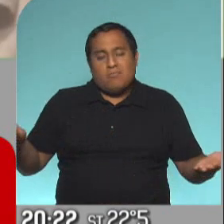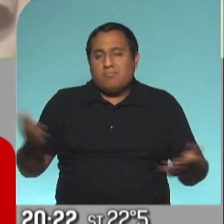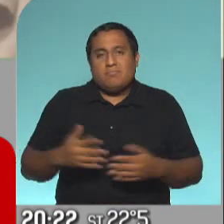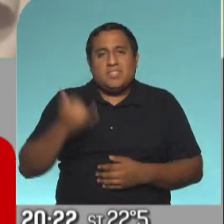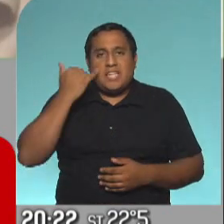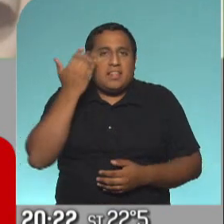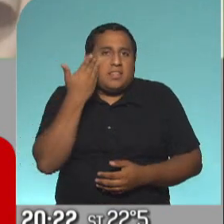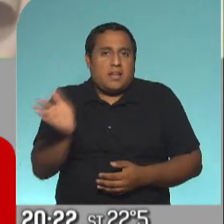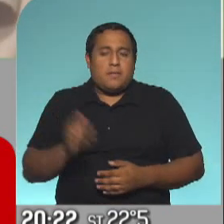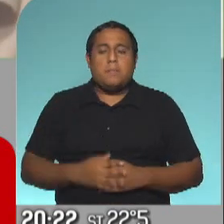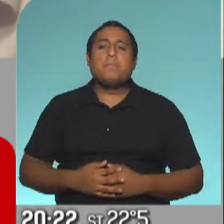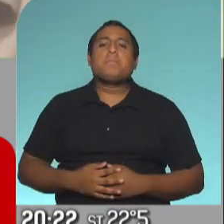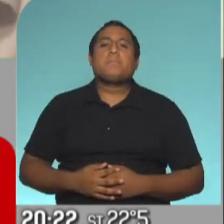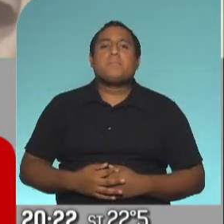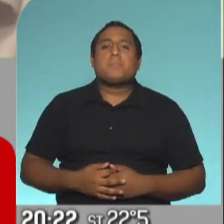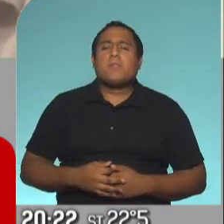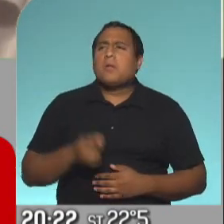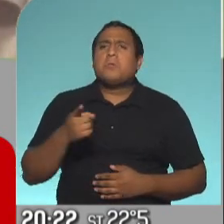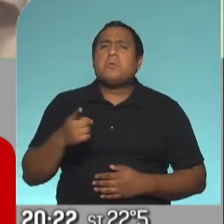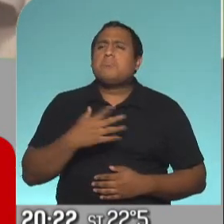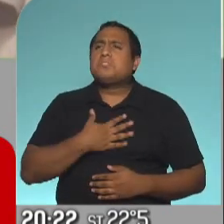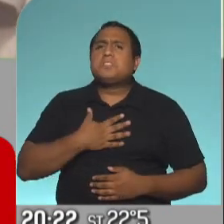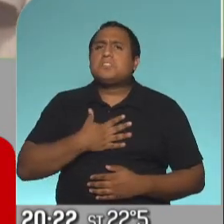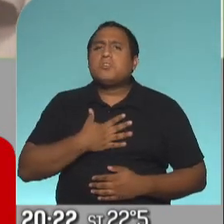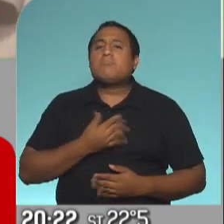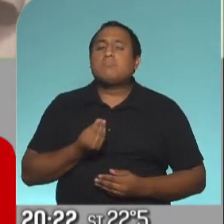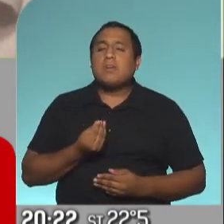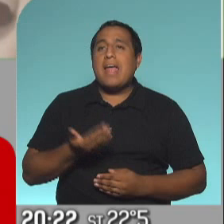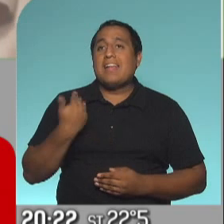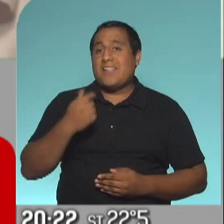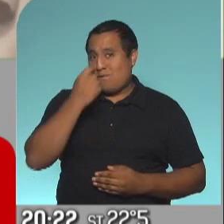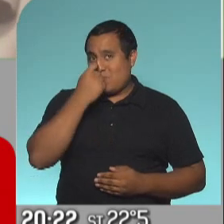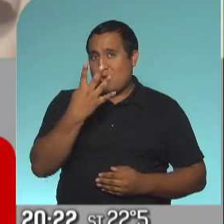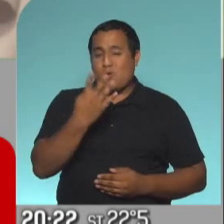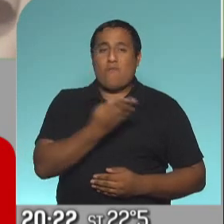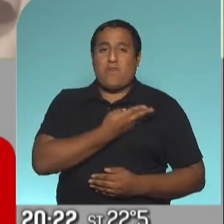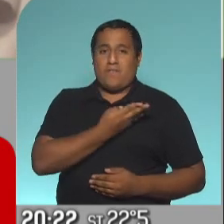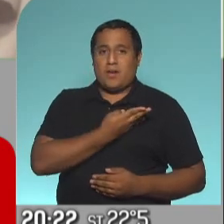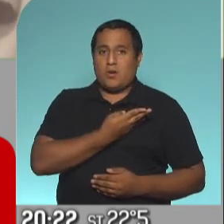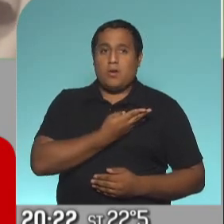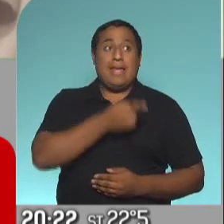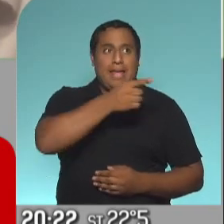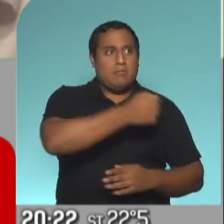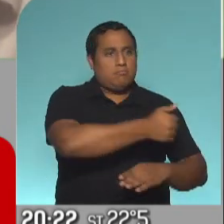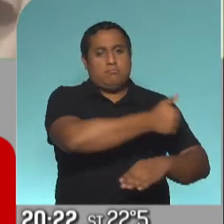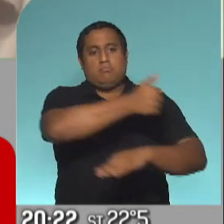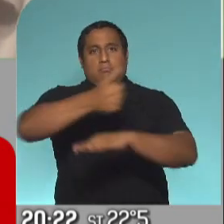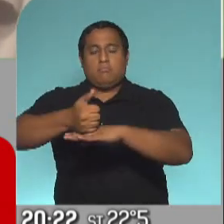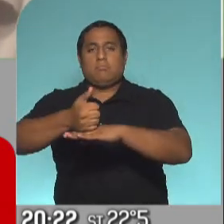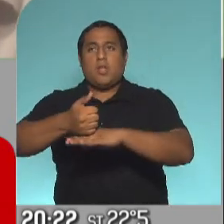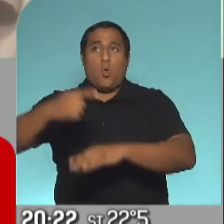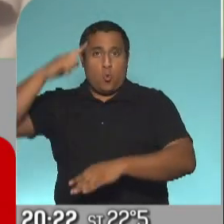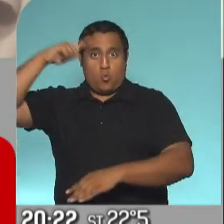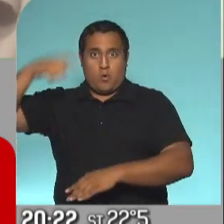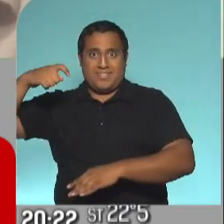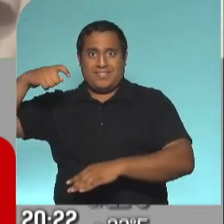judicial. Intendente, ¿qué sensación le queda sabiendo que ese 24 de febrero que estaba previsto que se siente en el banquillo de los acusados no va a tener al